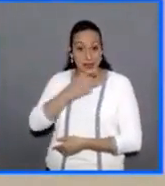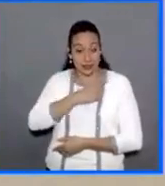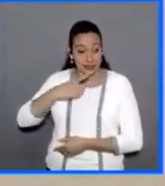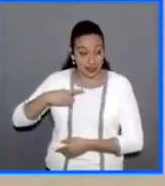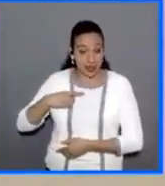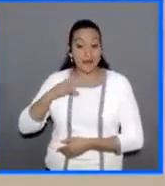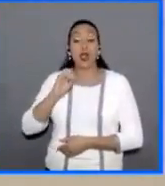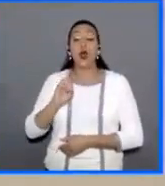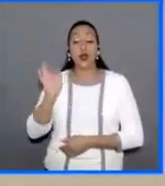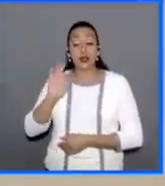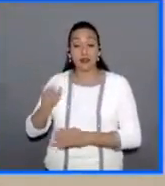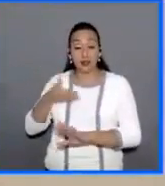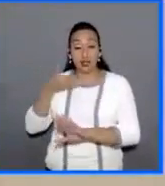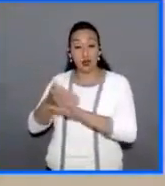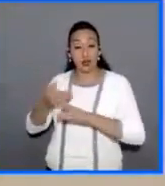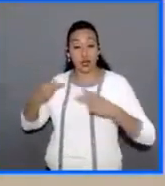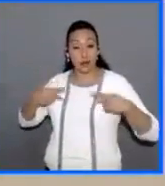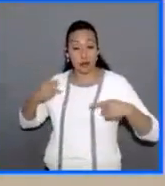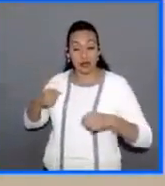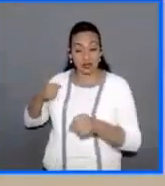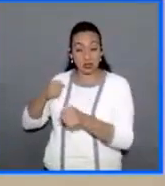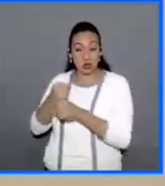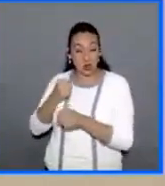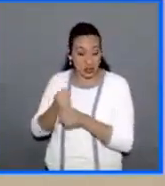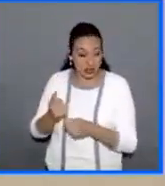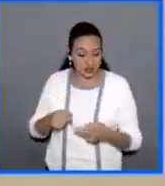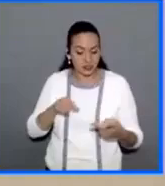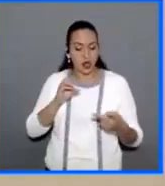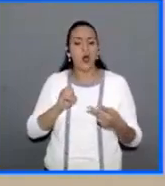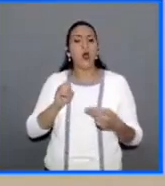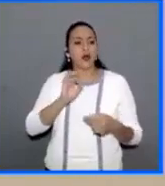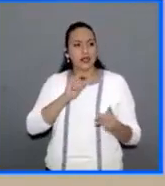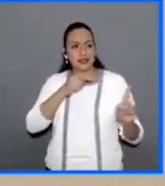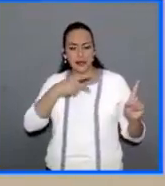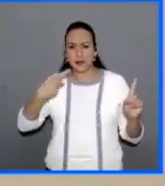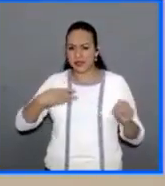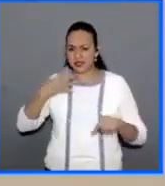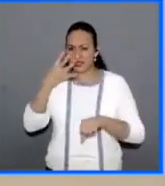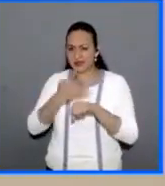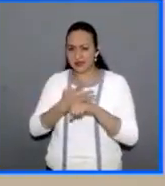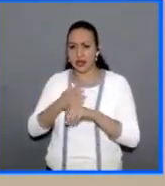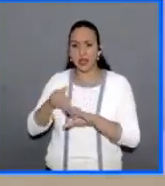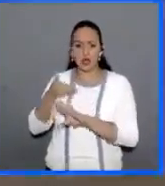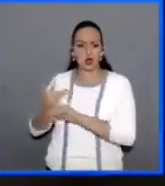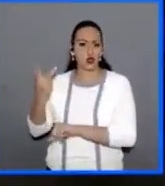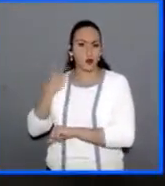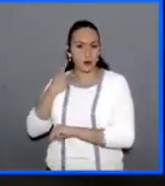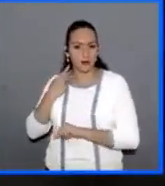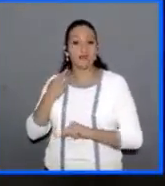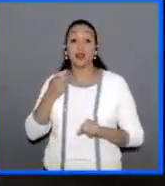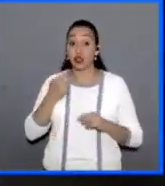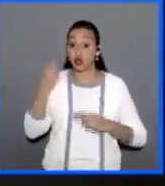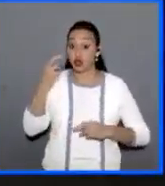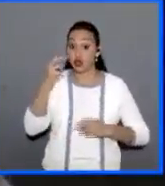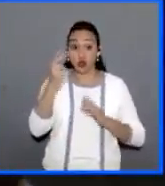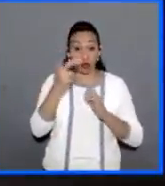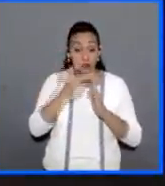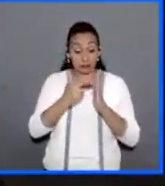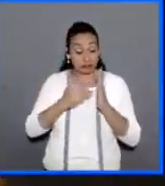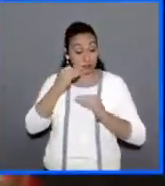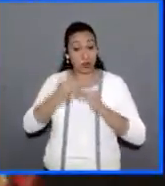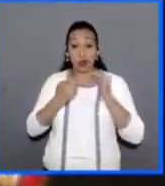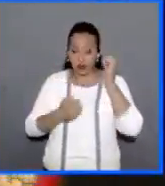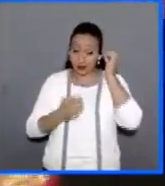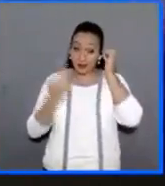sexuales o de personas sancionadas en materia de violencia política en razón de género. Para ello, el instituto ha